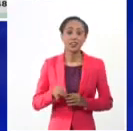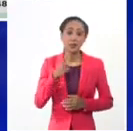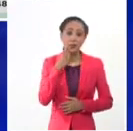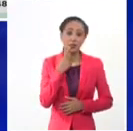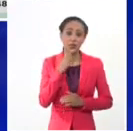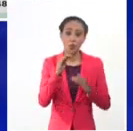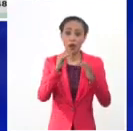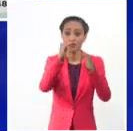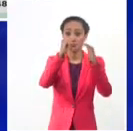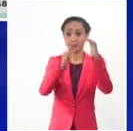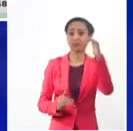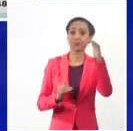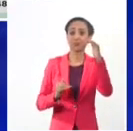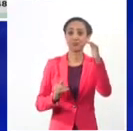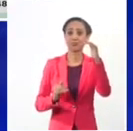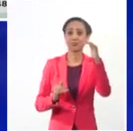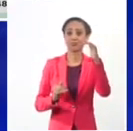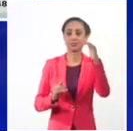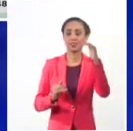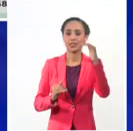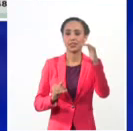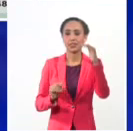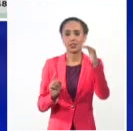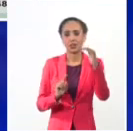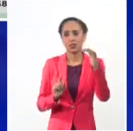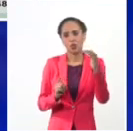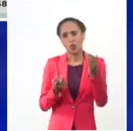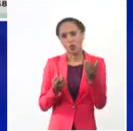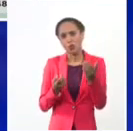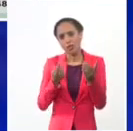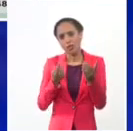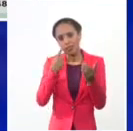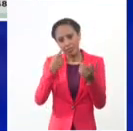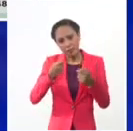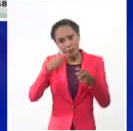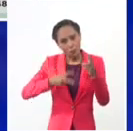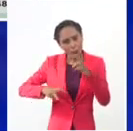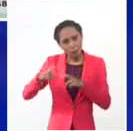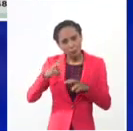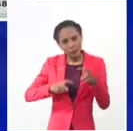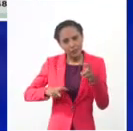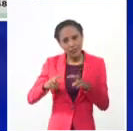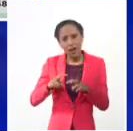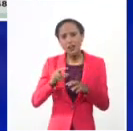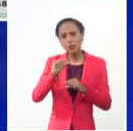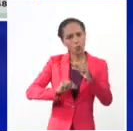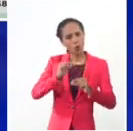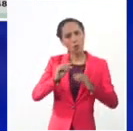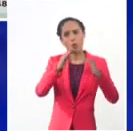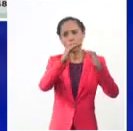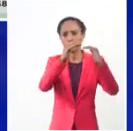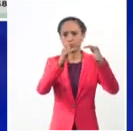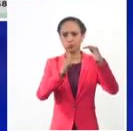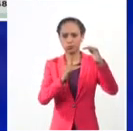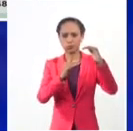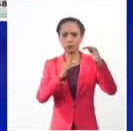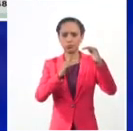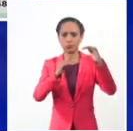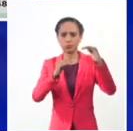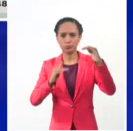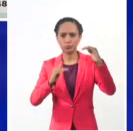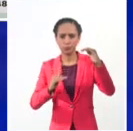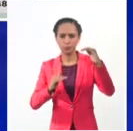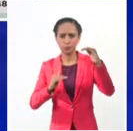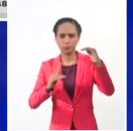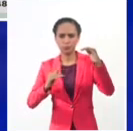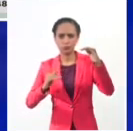brusco, realmente no hay que investigarlo. Y como ya el promedio de casos, que es lo que se